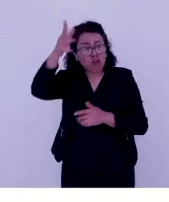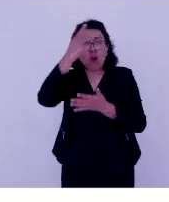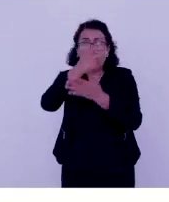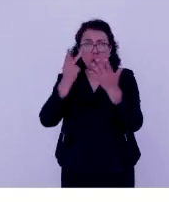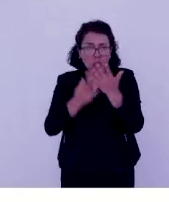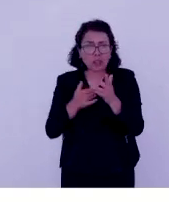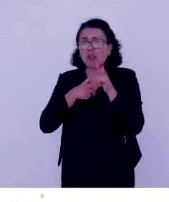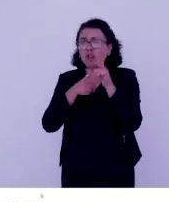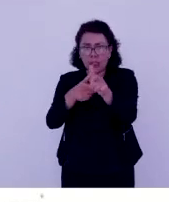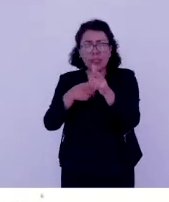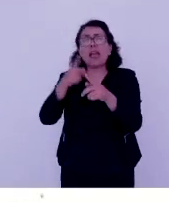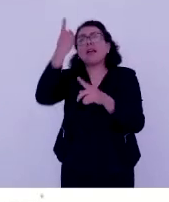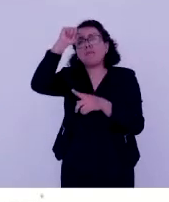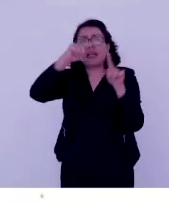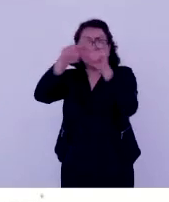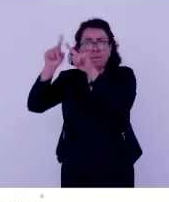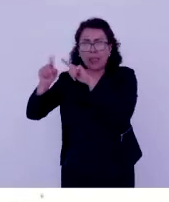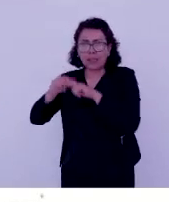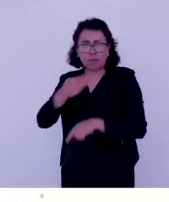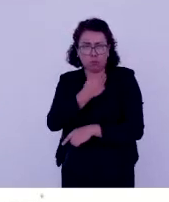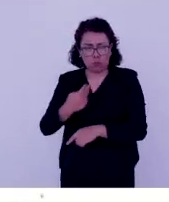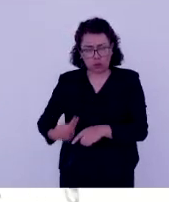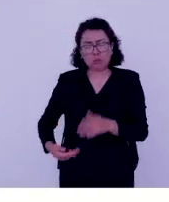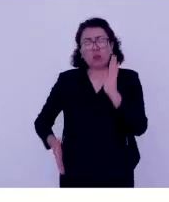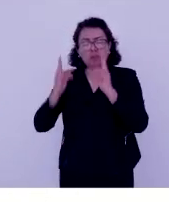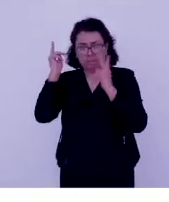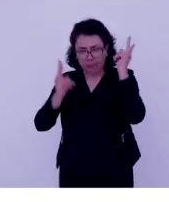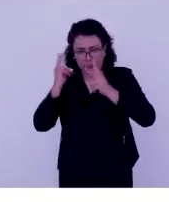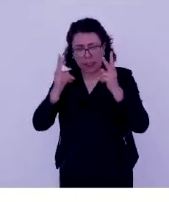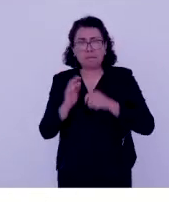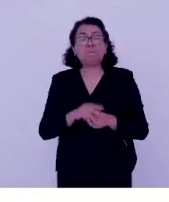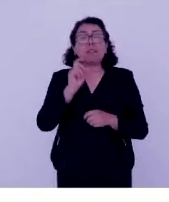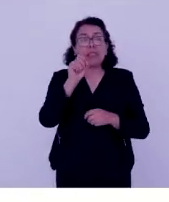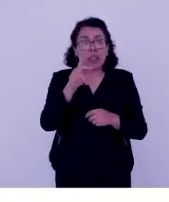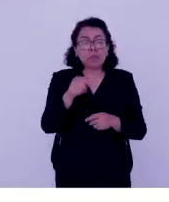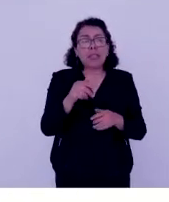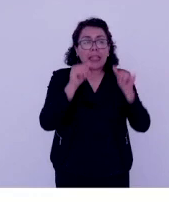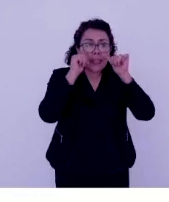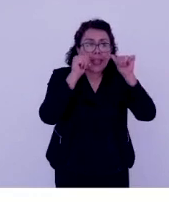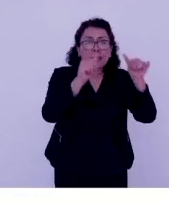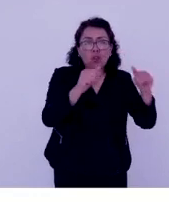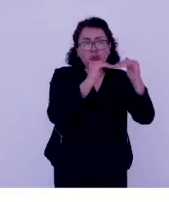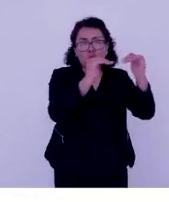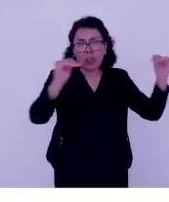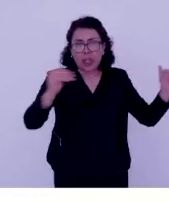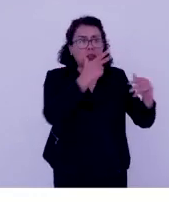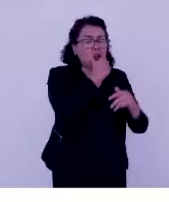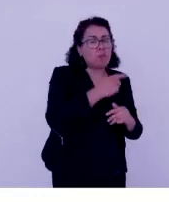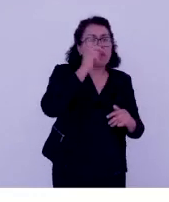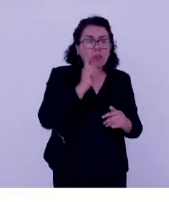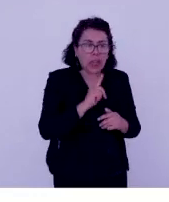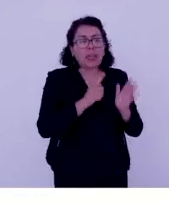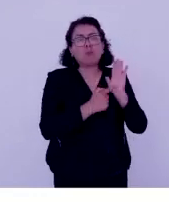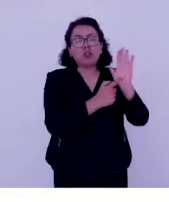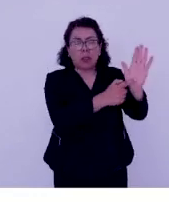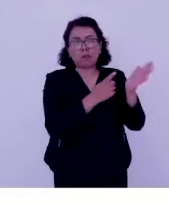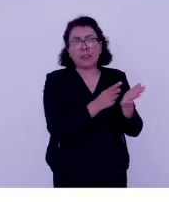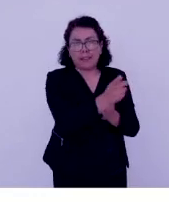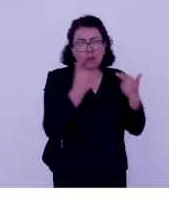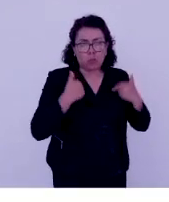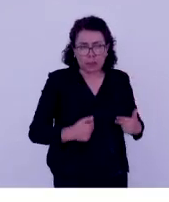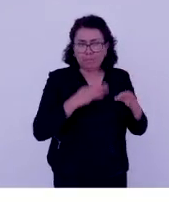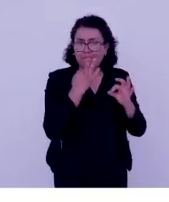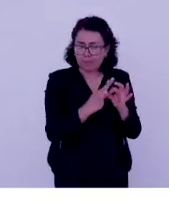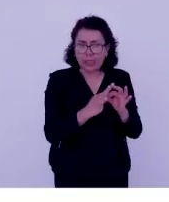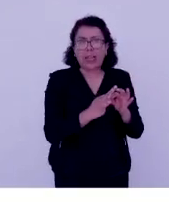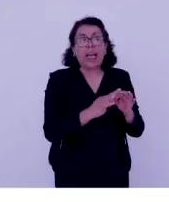municipios hemos fortalecido la unidad de Derechos Humanos e igualdad de género a través de la cual damos promoción y difusión a los derechos humanos